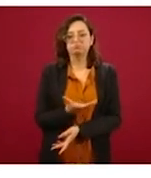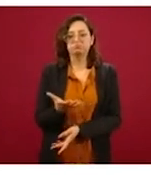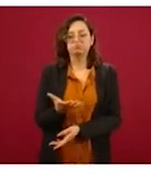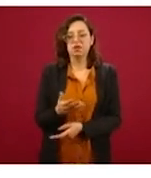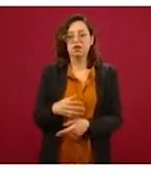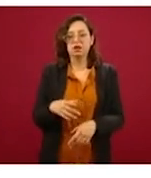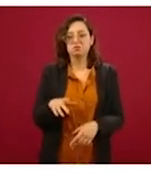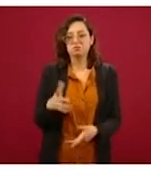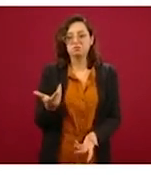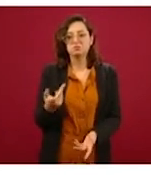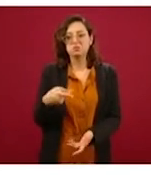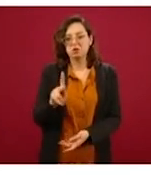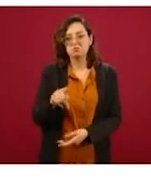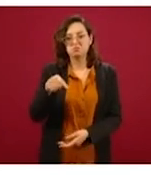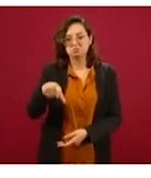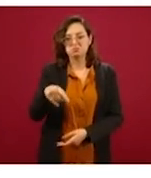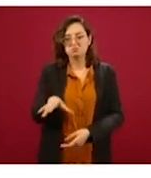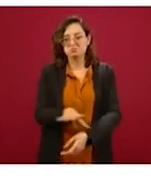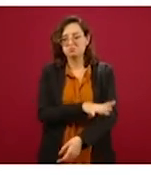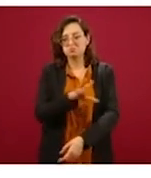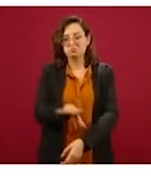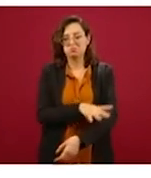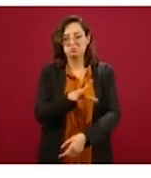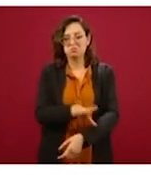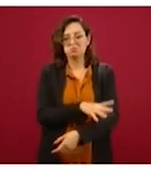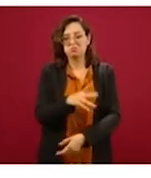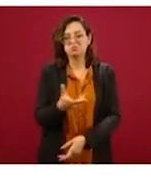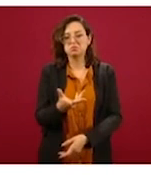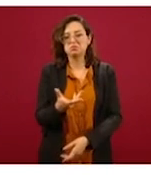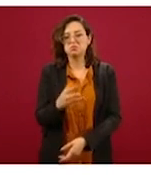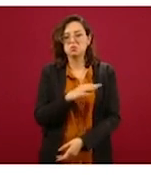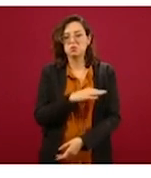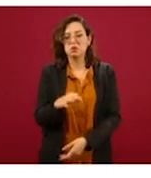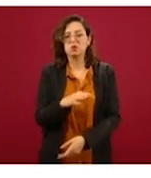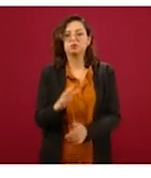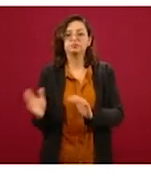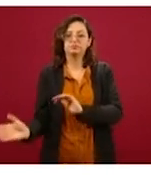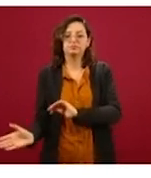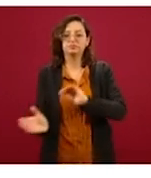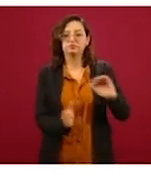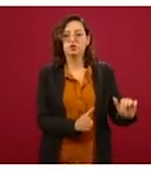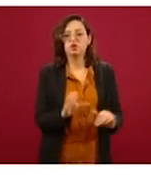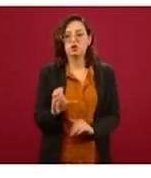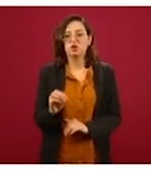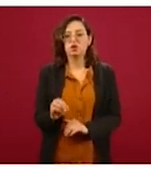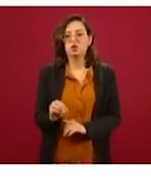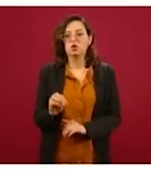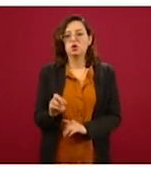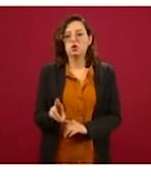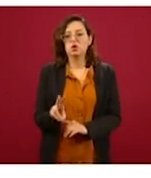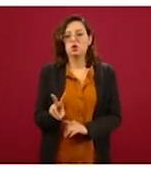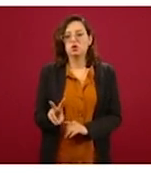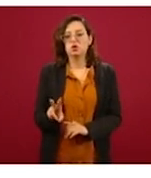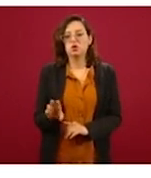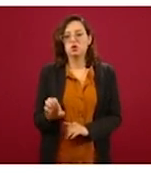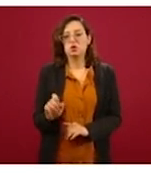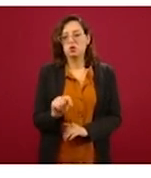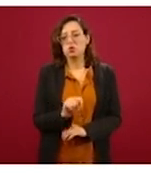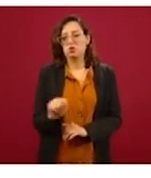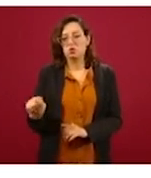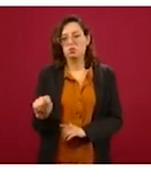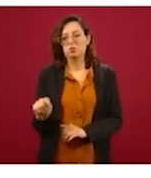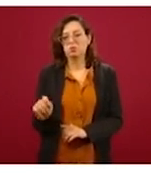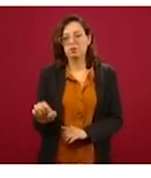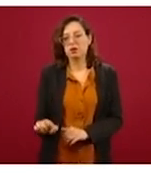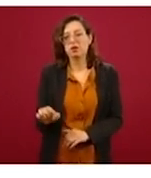eléctricos. Este es totalmente eléctrico. Tenemos un Corvette. Bueno, pues los Corvette ya saben, es deportivo, son